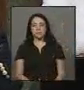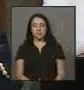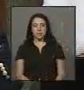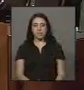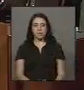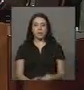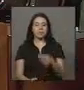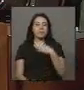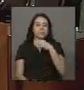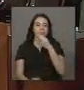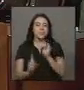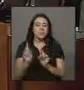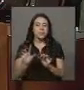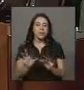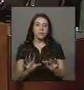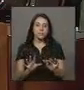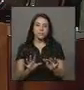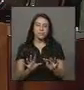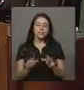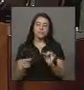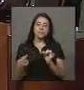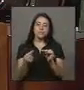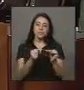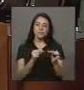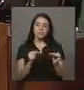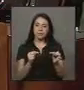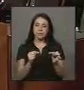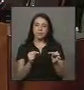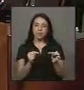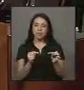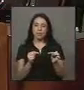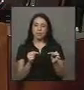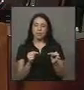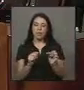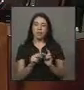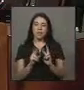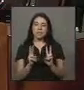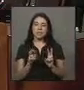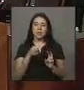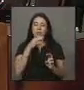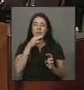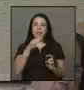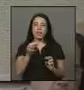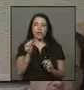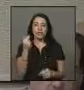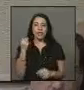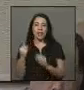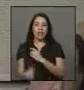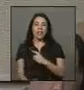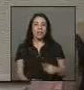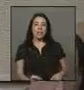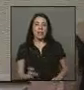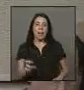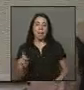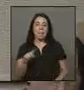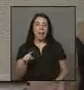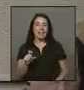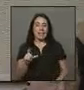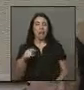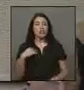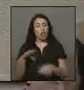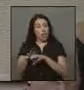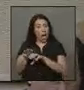Presidente, un par de comentarios respecto a lo que estamos debatiendo y conversando, y sobre todo en relación a lo que decía recién la diputada Denise Pascal. Yo comparto